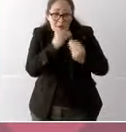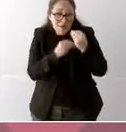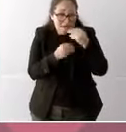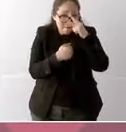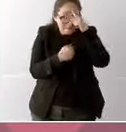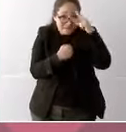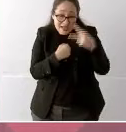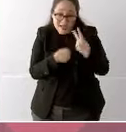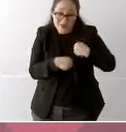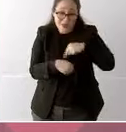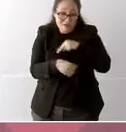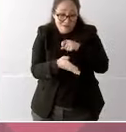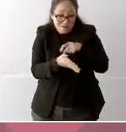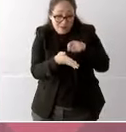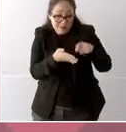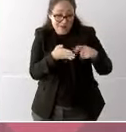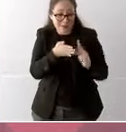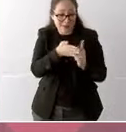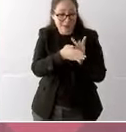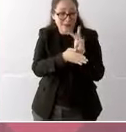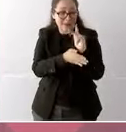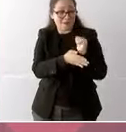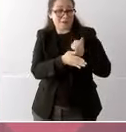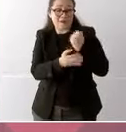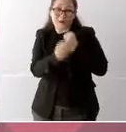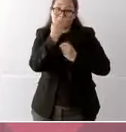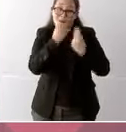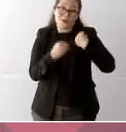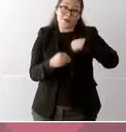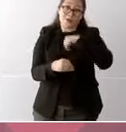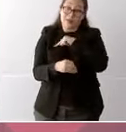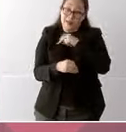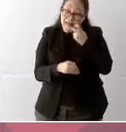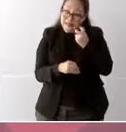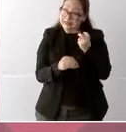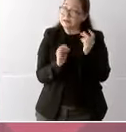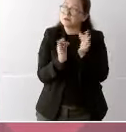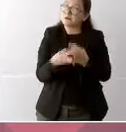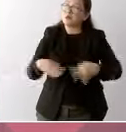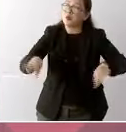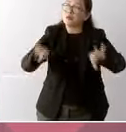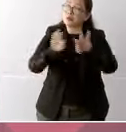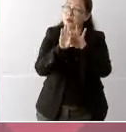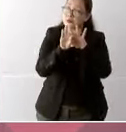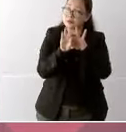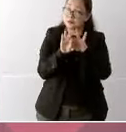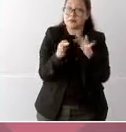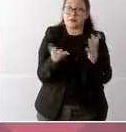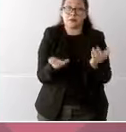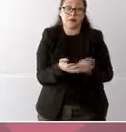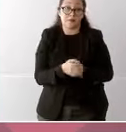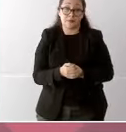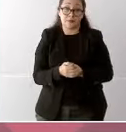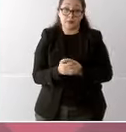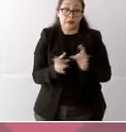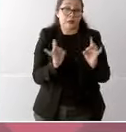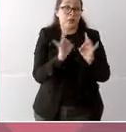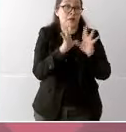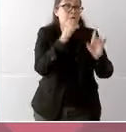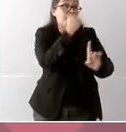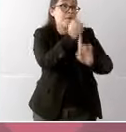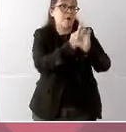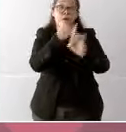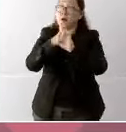la enseñanza mayor. Frente a una crisis, lo que protege es